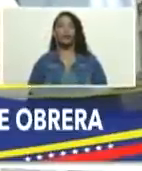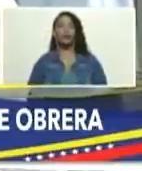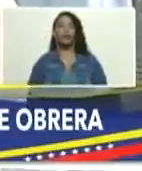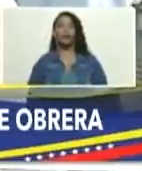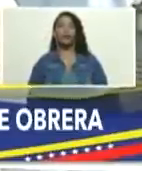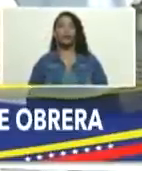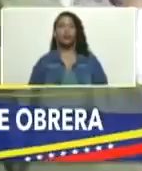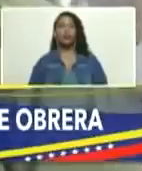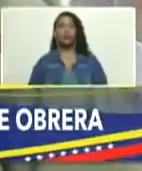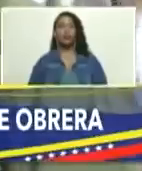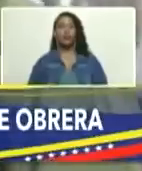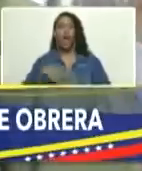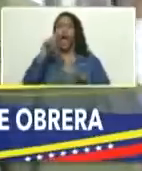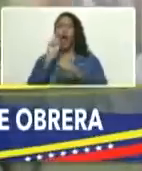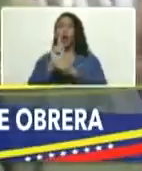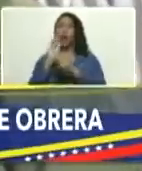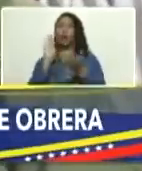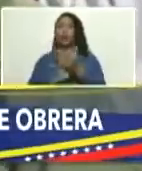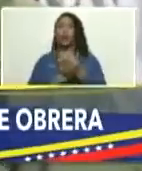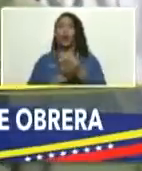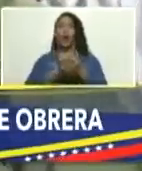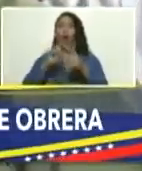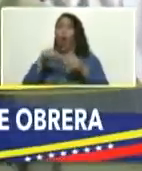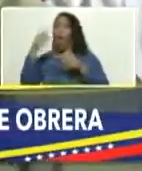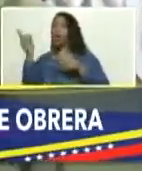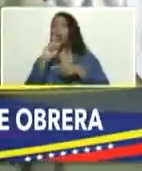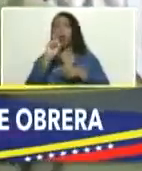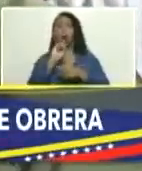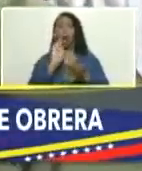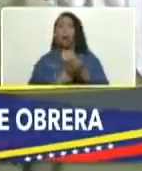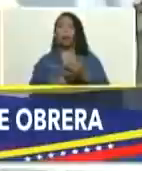fue el único que me pusieron aquí, no me pusieron otro.